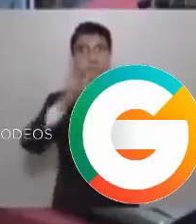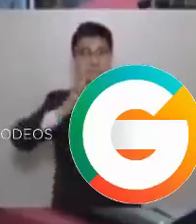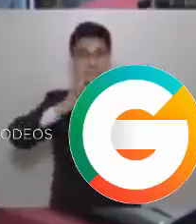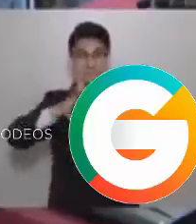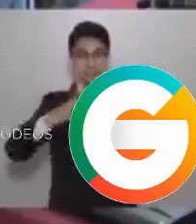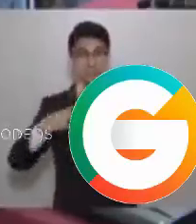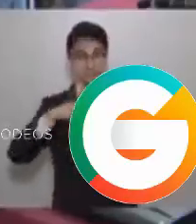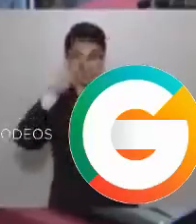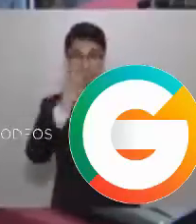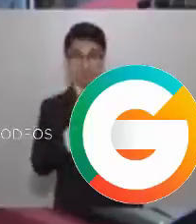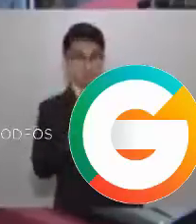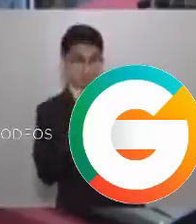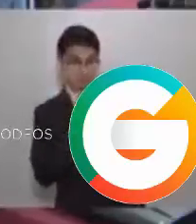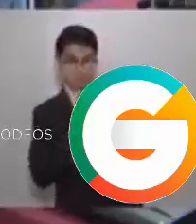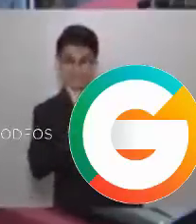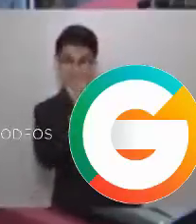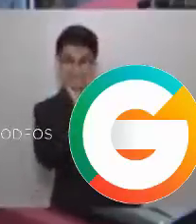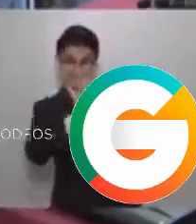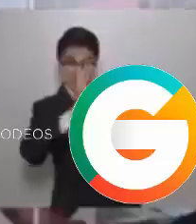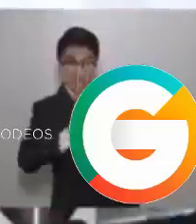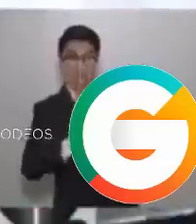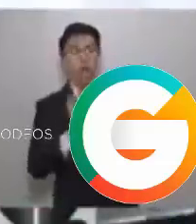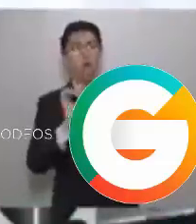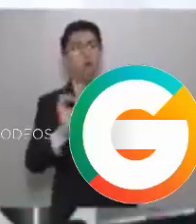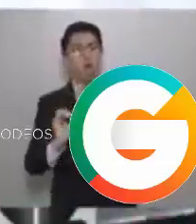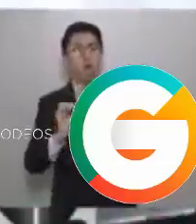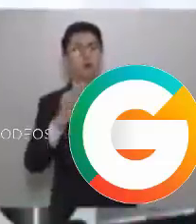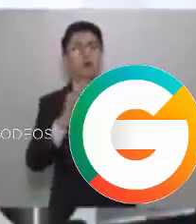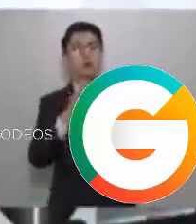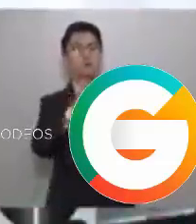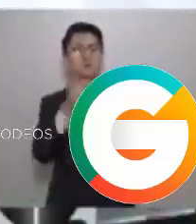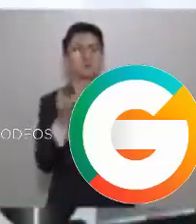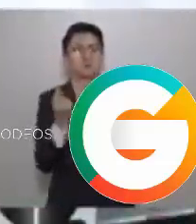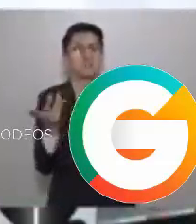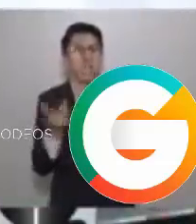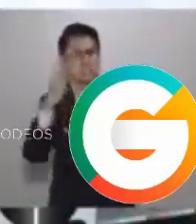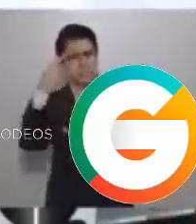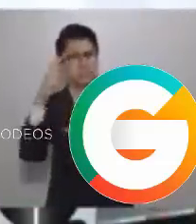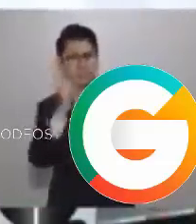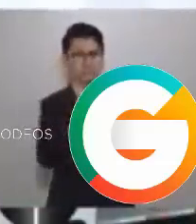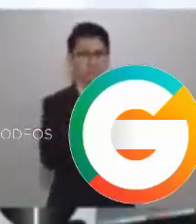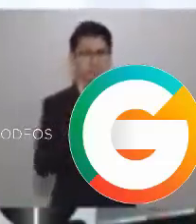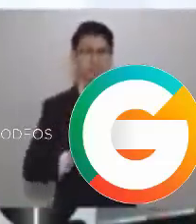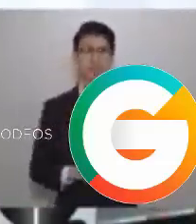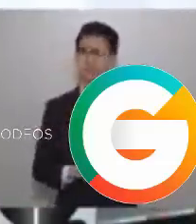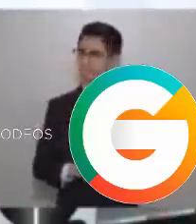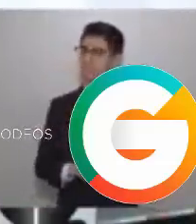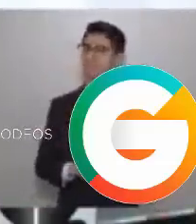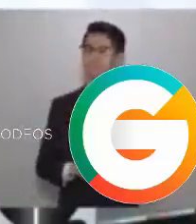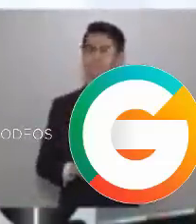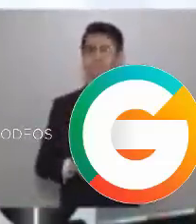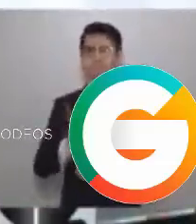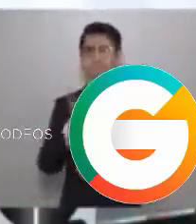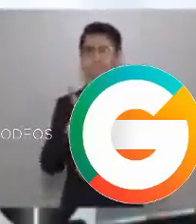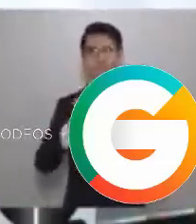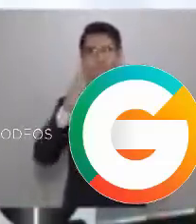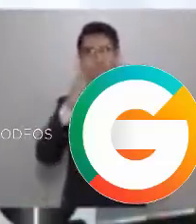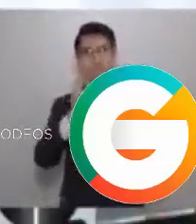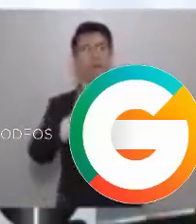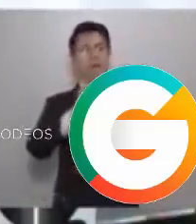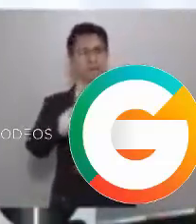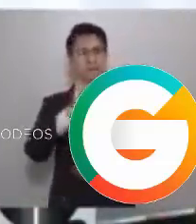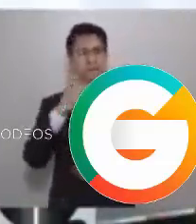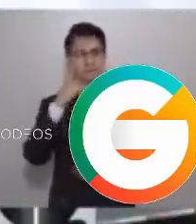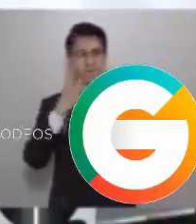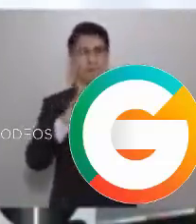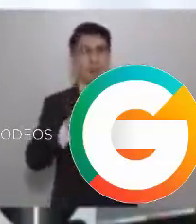capturarlos? Tenemos información útil que nos va a permitir llegar a la identidad, sin duda alguna,